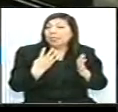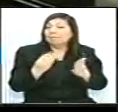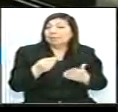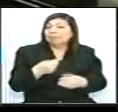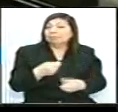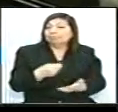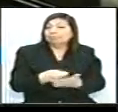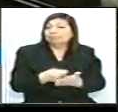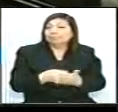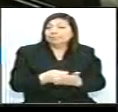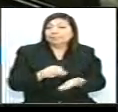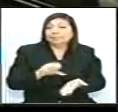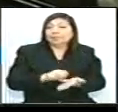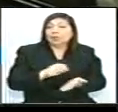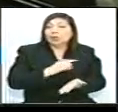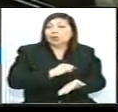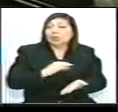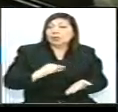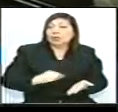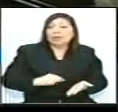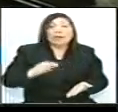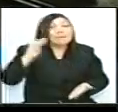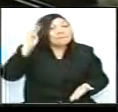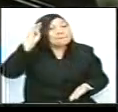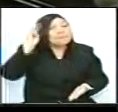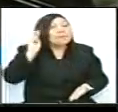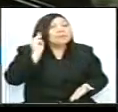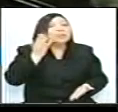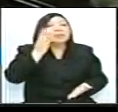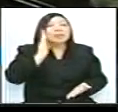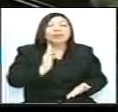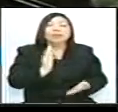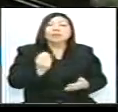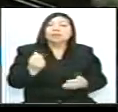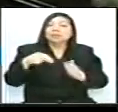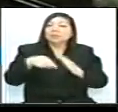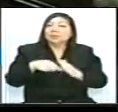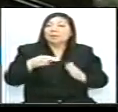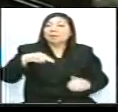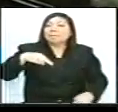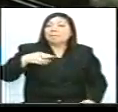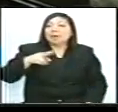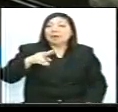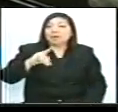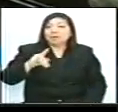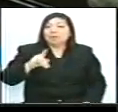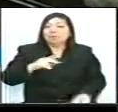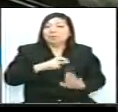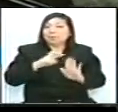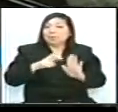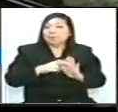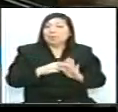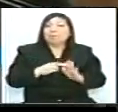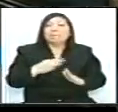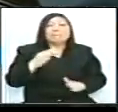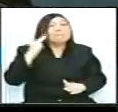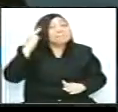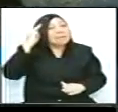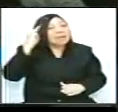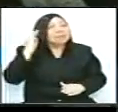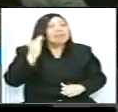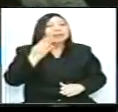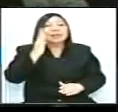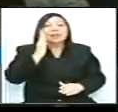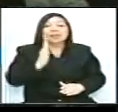ejecutoras: la sede del gobierno regional de Madre de Dios, la subregión Manu, el proyecto especial Madre de Dios,